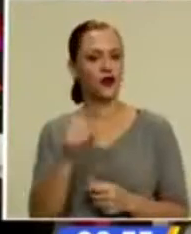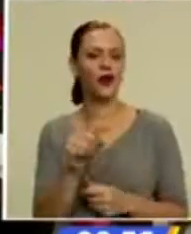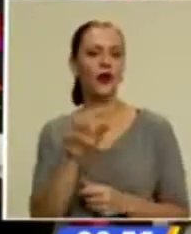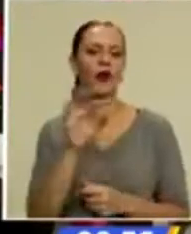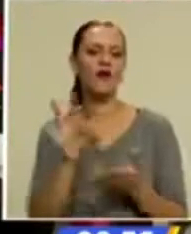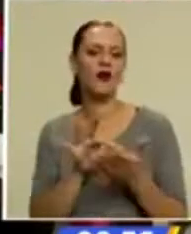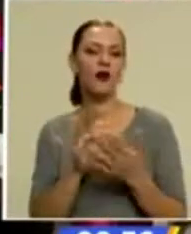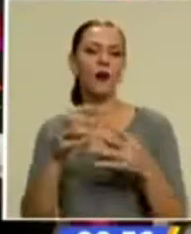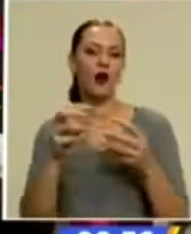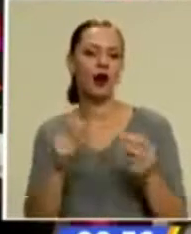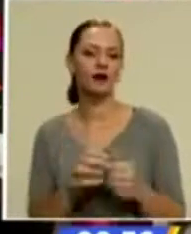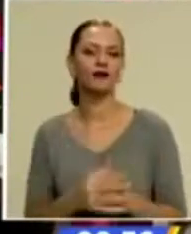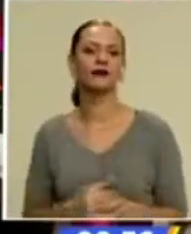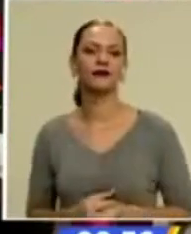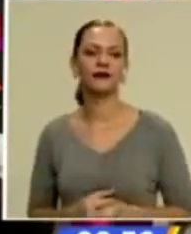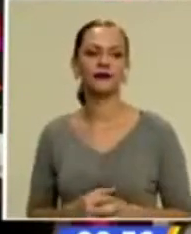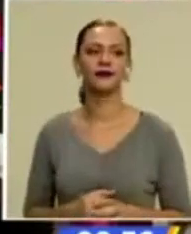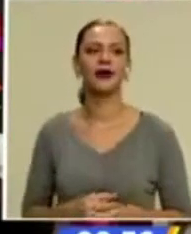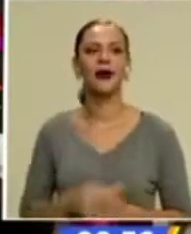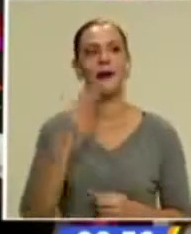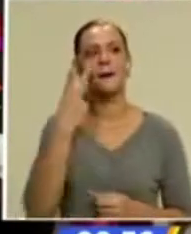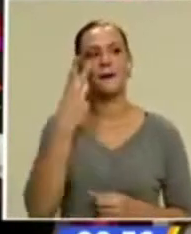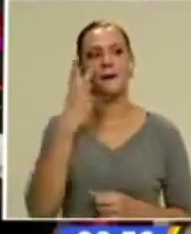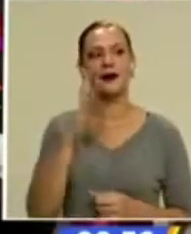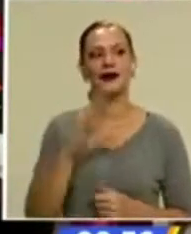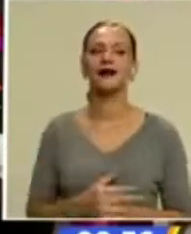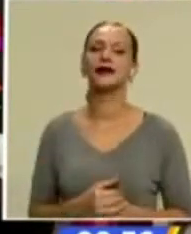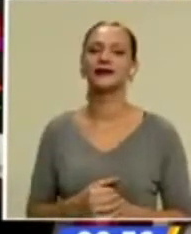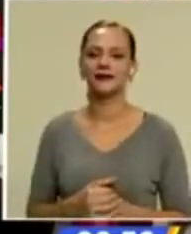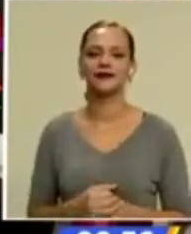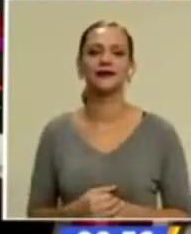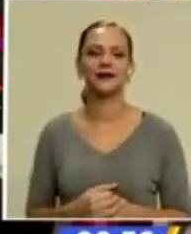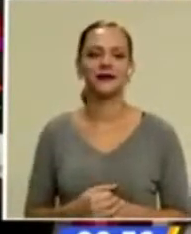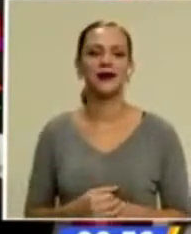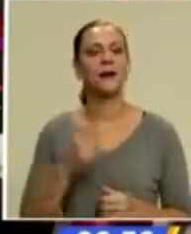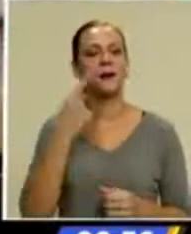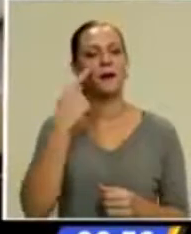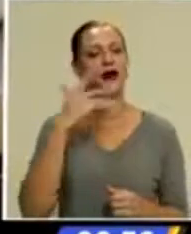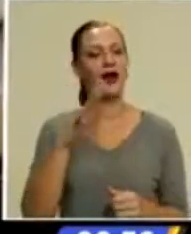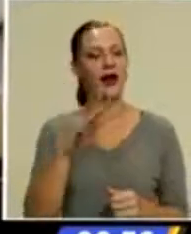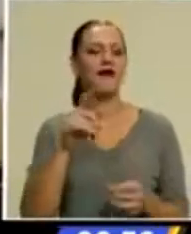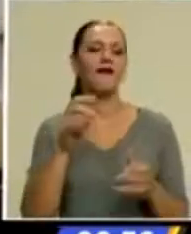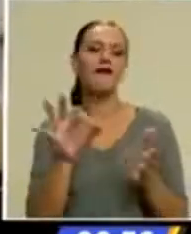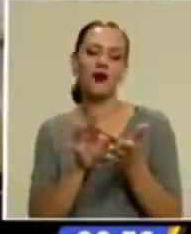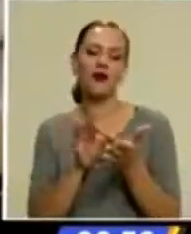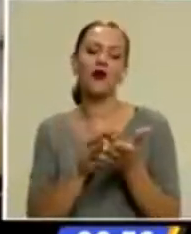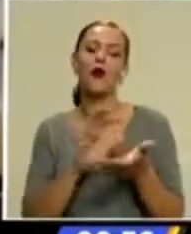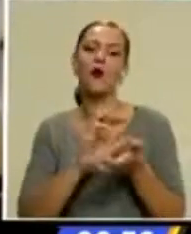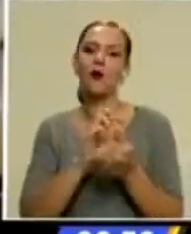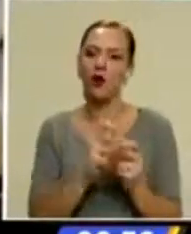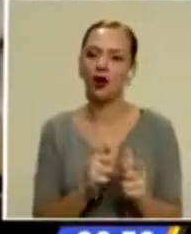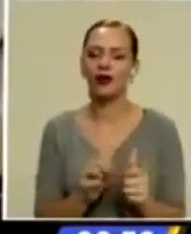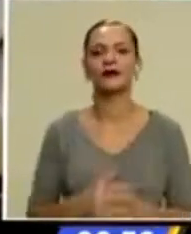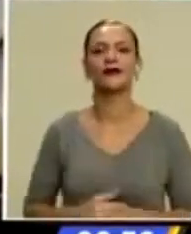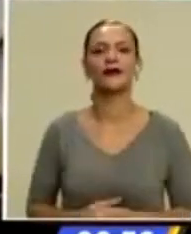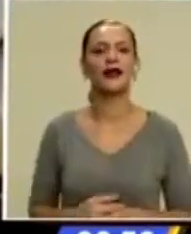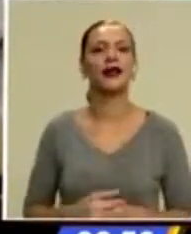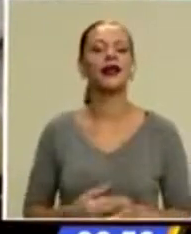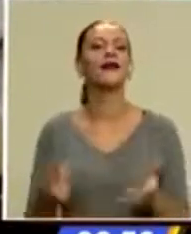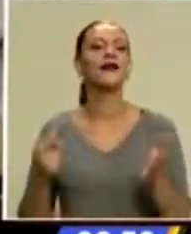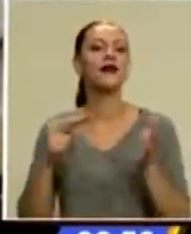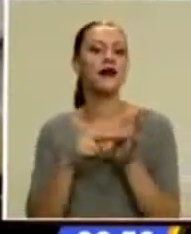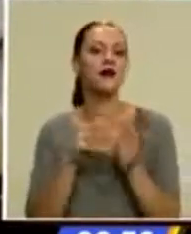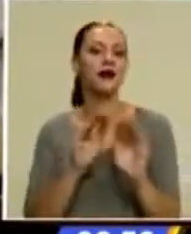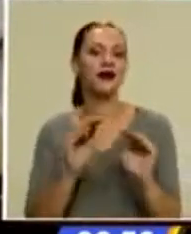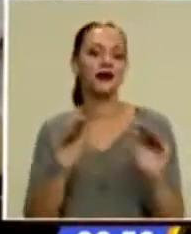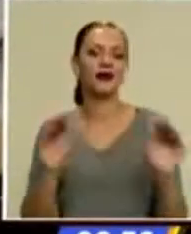molidos. ¿Vos crees, Sergio? Sí, vean, se parecen. Se parecen, se parecen. Vean, bueno, se parecen a los frijoles molidos. Reiterar a los